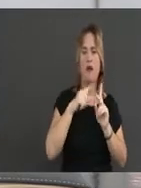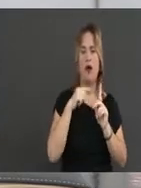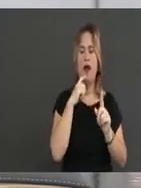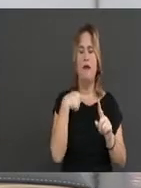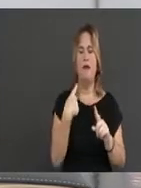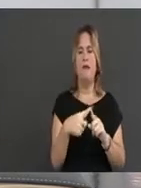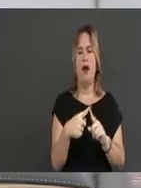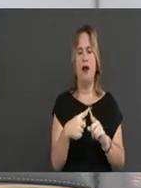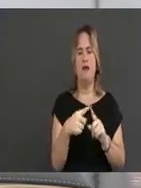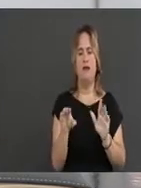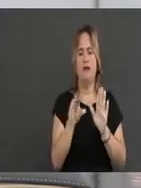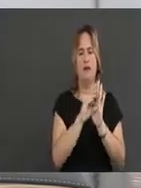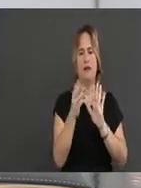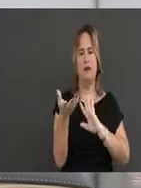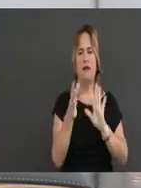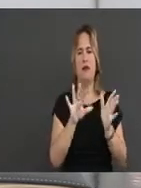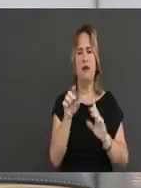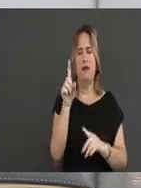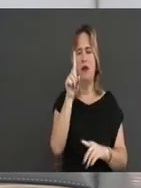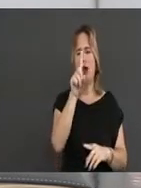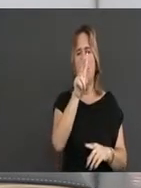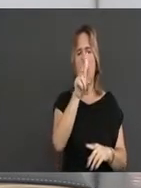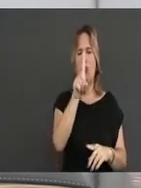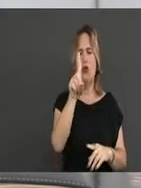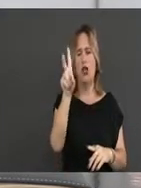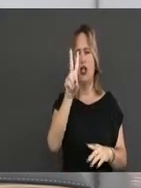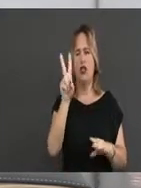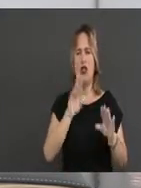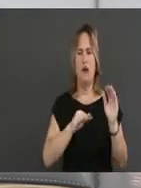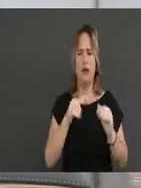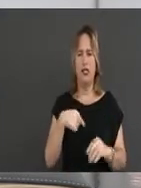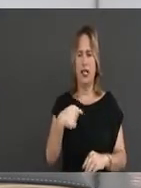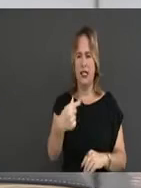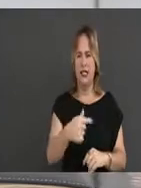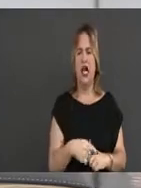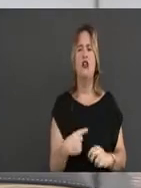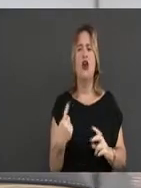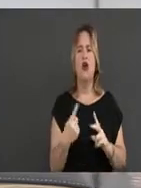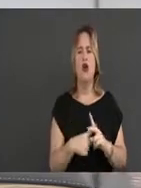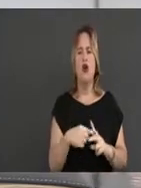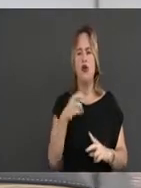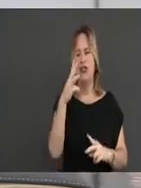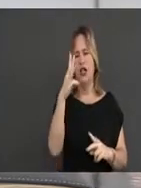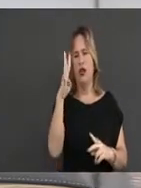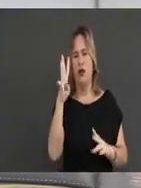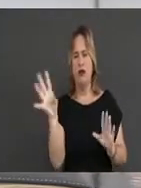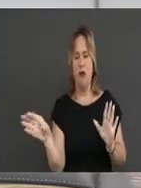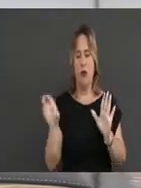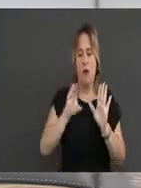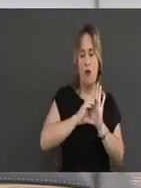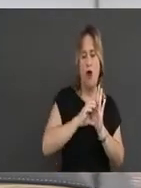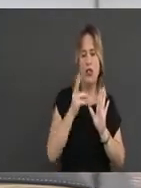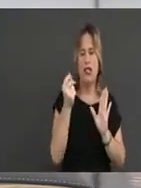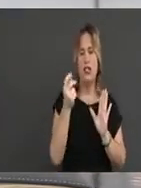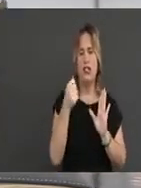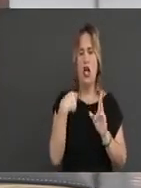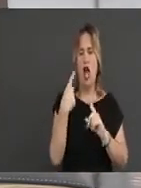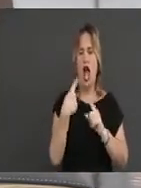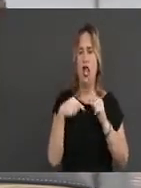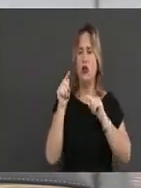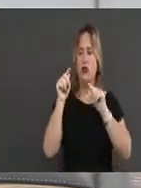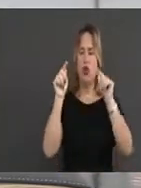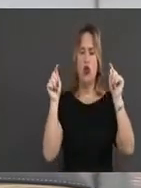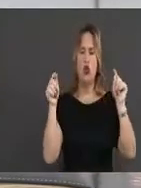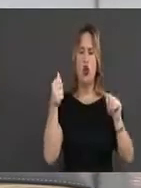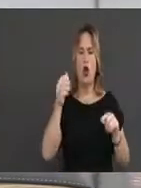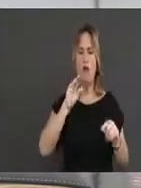cajeros, que como promedio era de una o dos veces diariamente, hoy ha pasado de 3 a 4. Incluso en algunas sucursales hemos